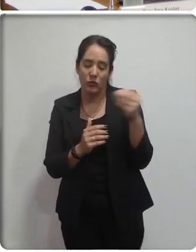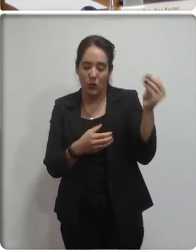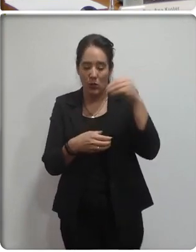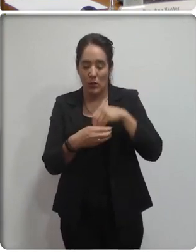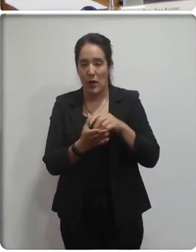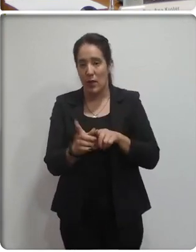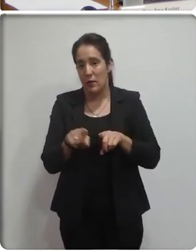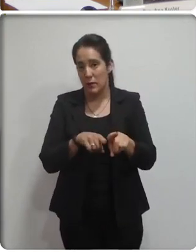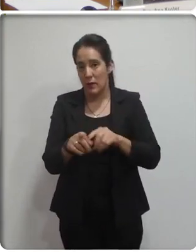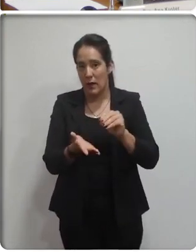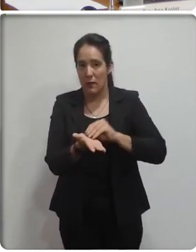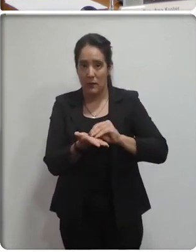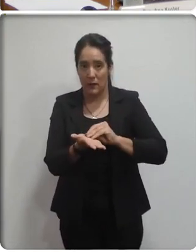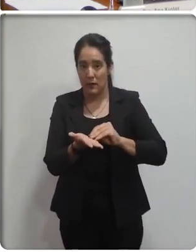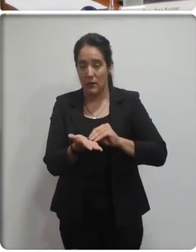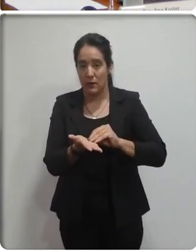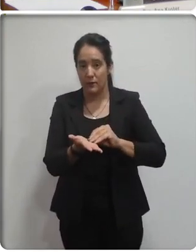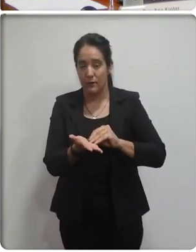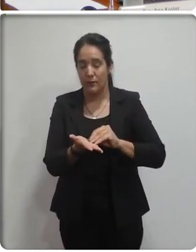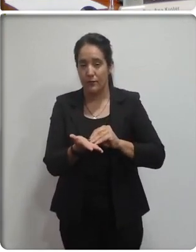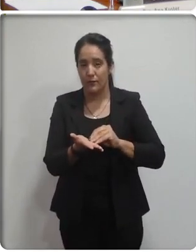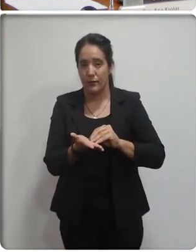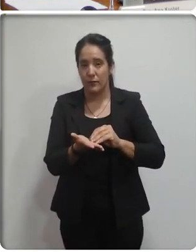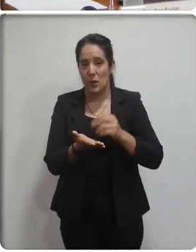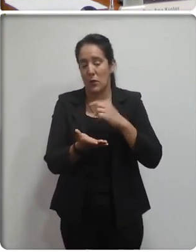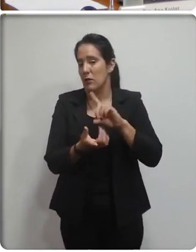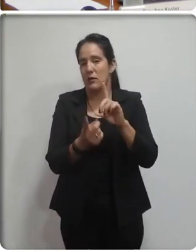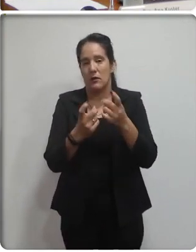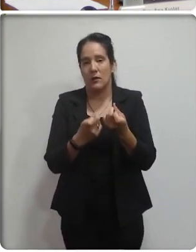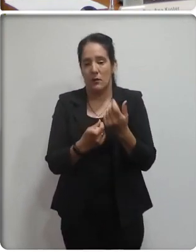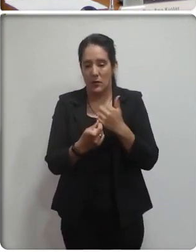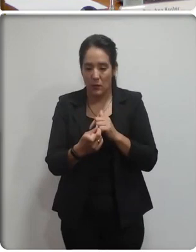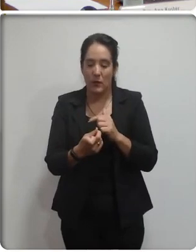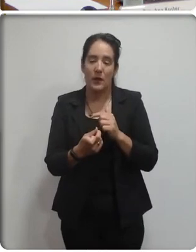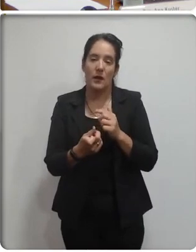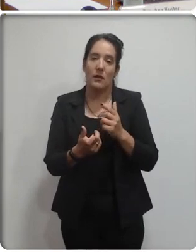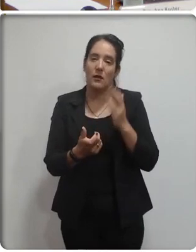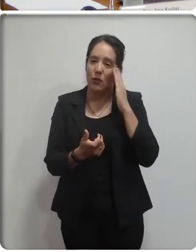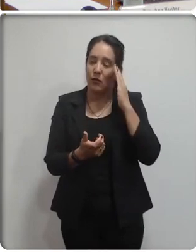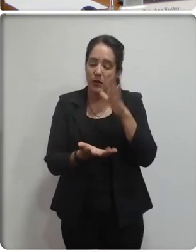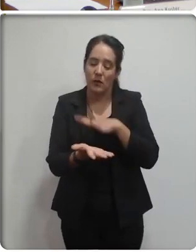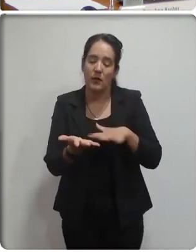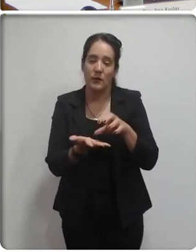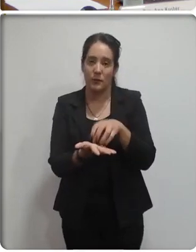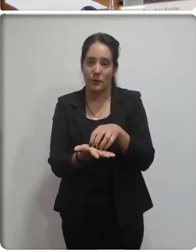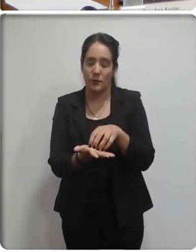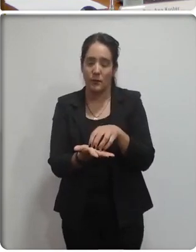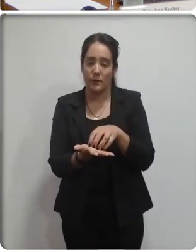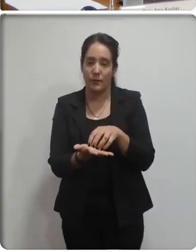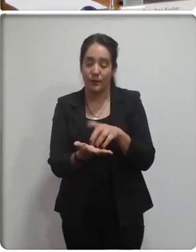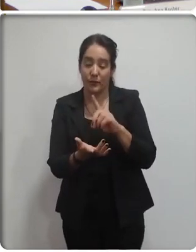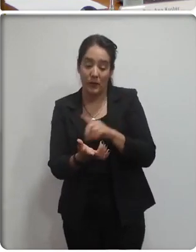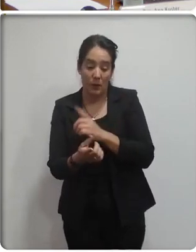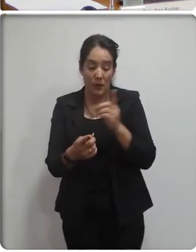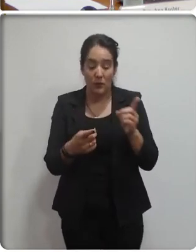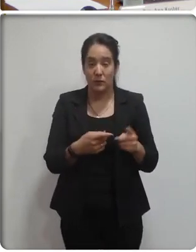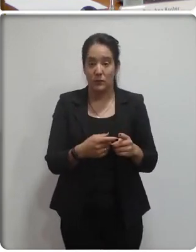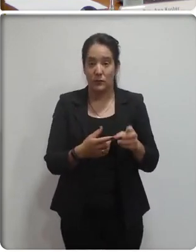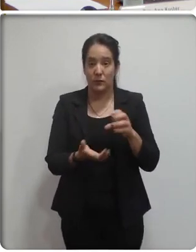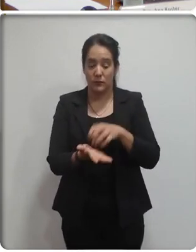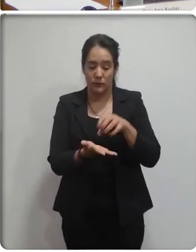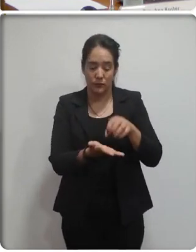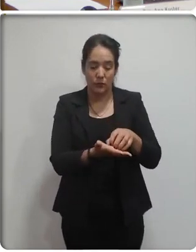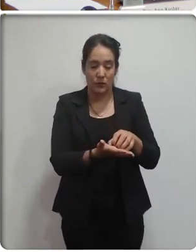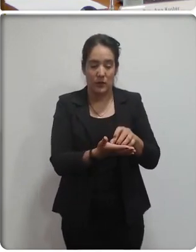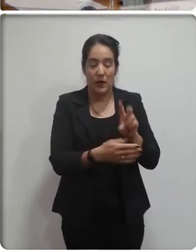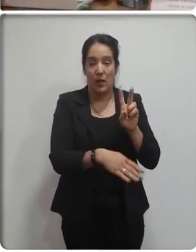del lado del doctor Elberdín, entonces se hace necesario esa complementación. Y también de